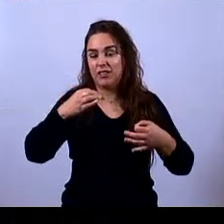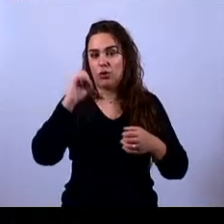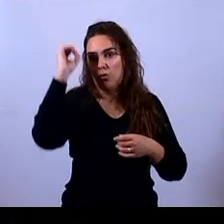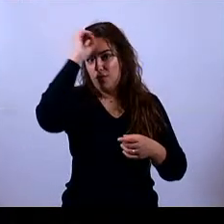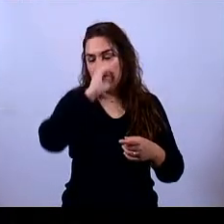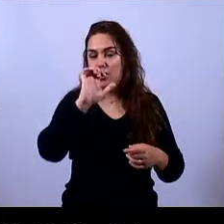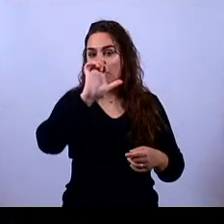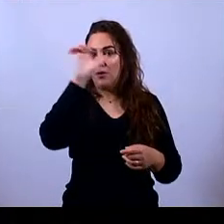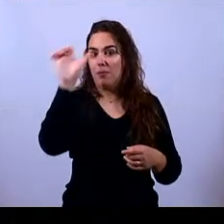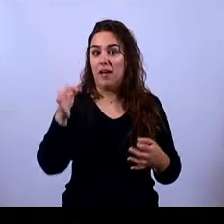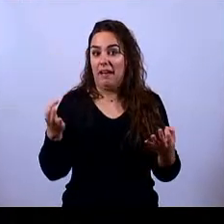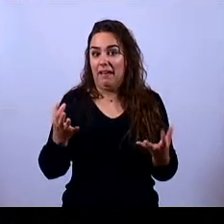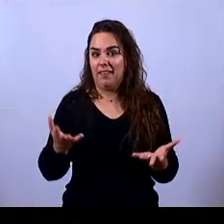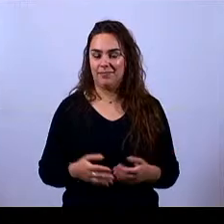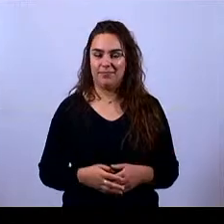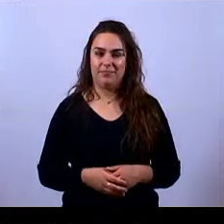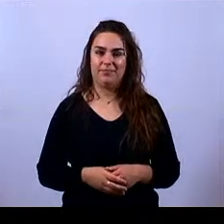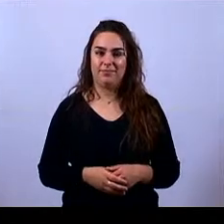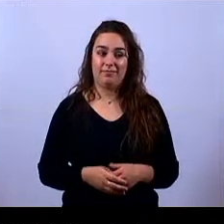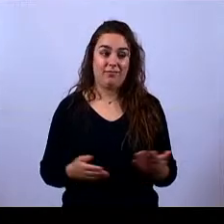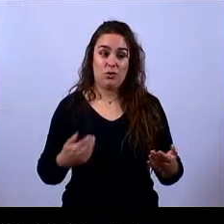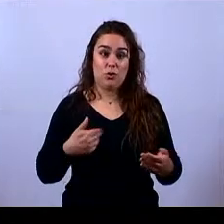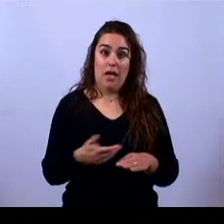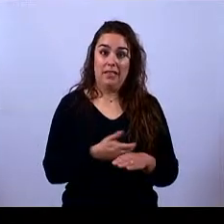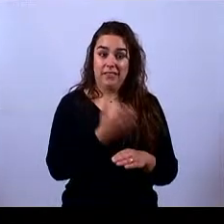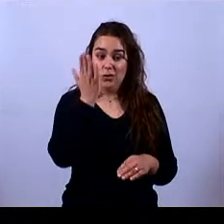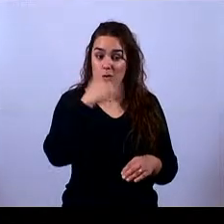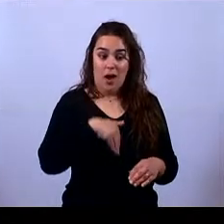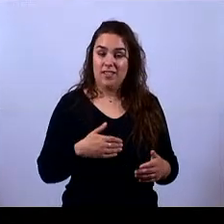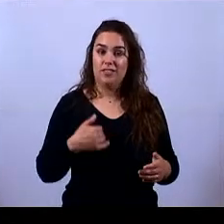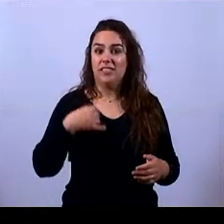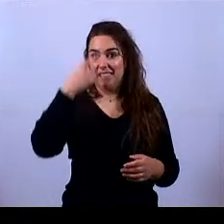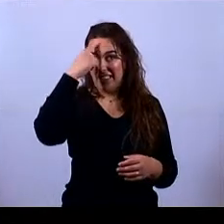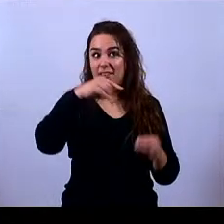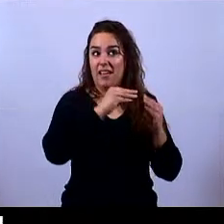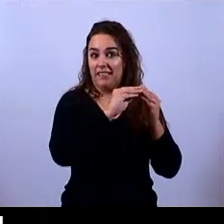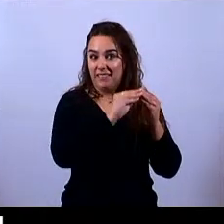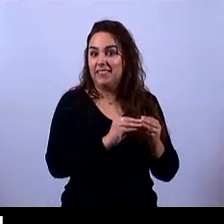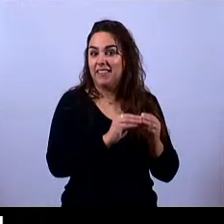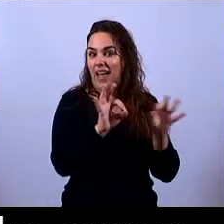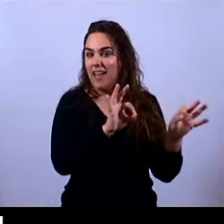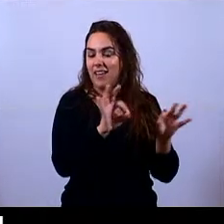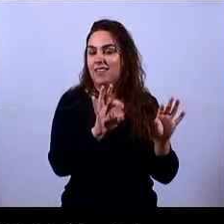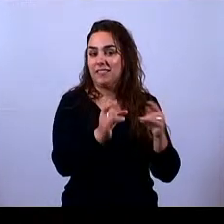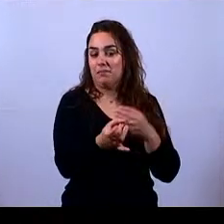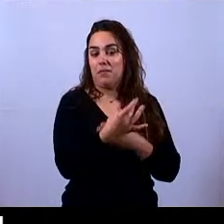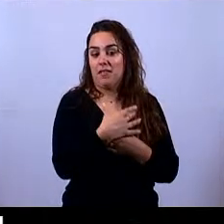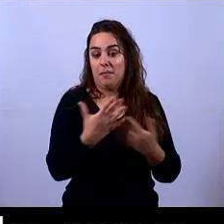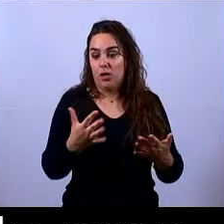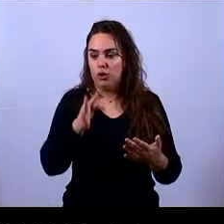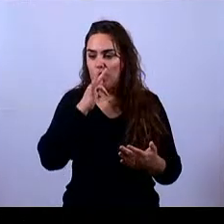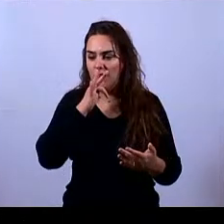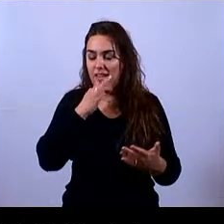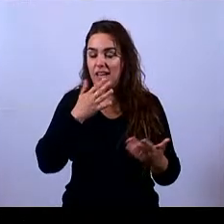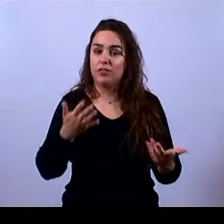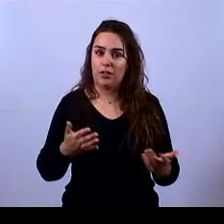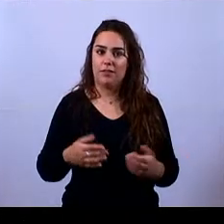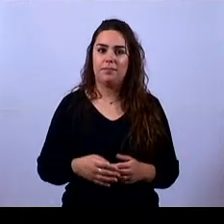la Unión Europea. No lo tenía según entraba. Sabíamos que estábamos pendientes de que lo recibiríamos, pero aún no lo teníamos.